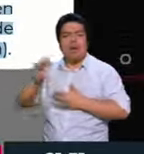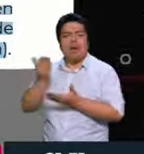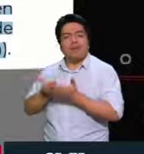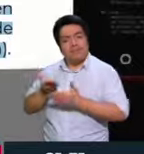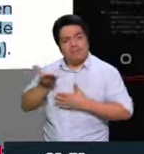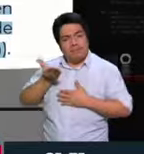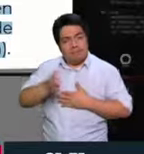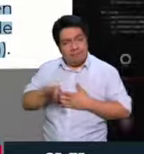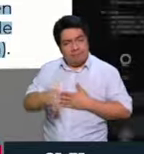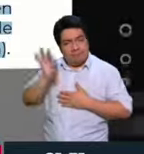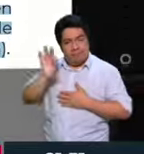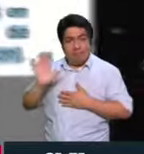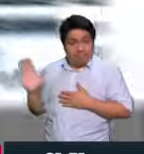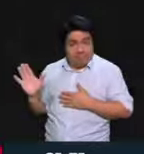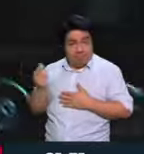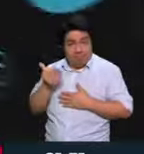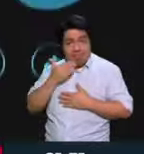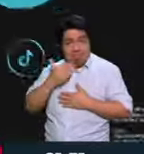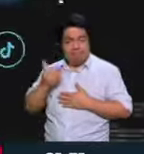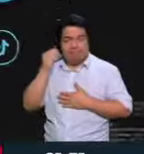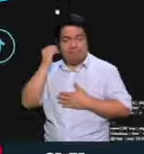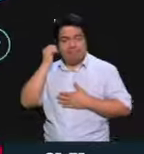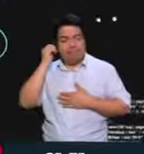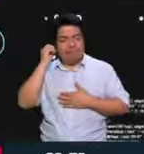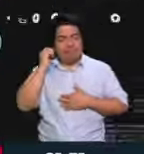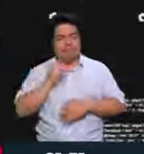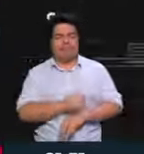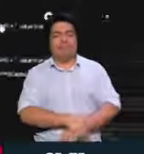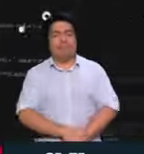para ser elegidos. Infodemia.